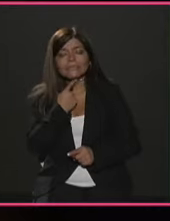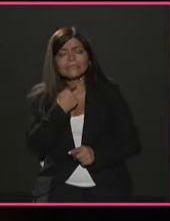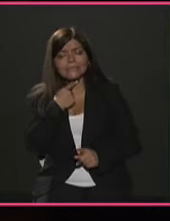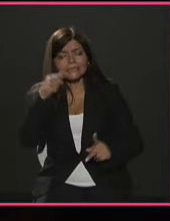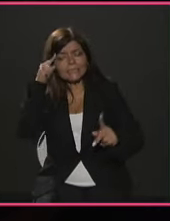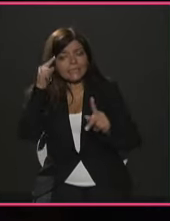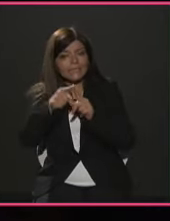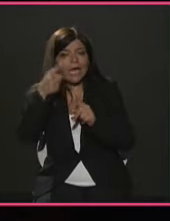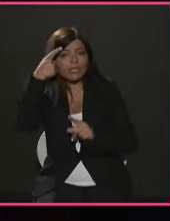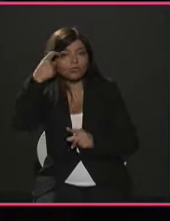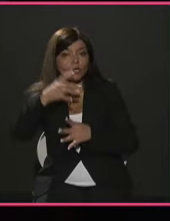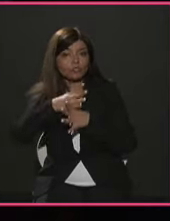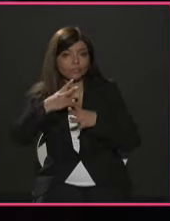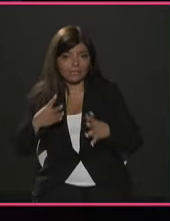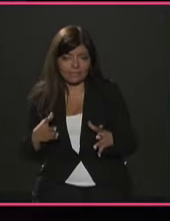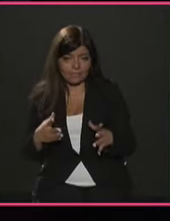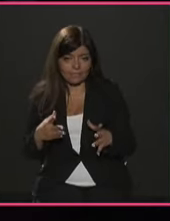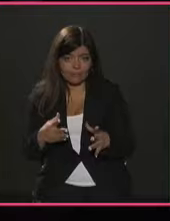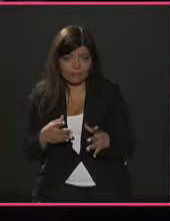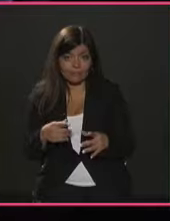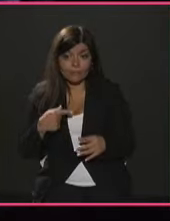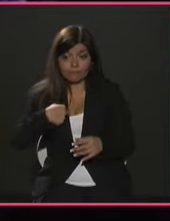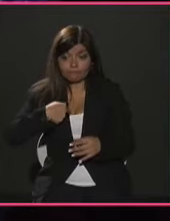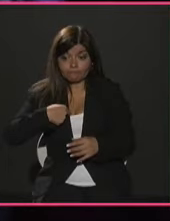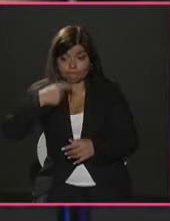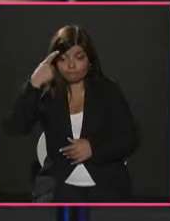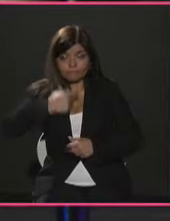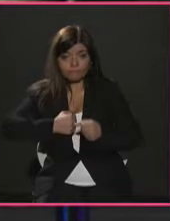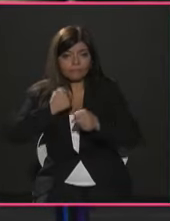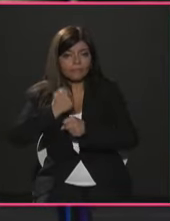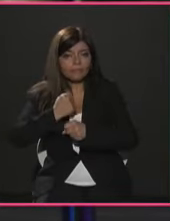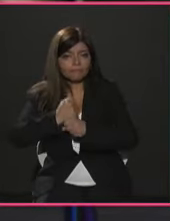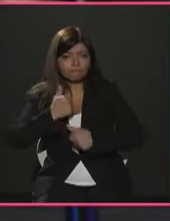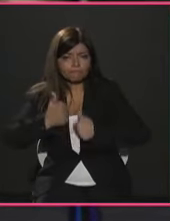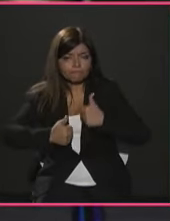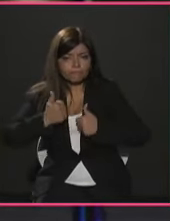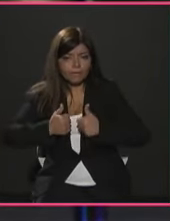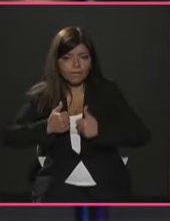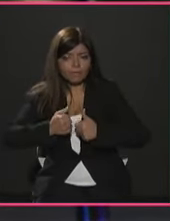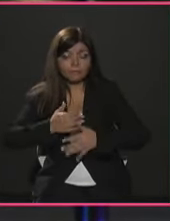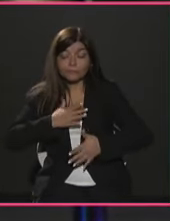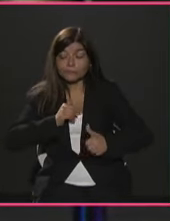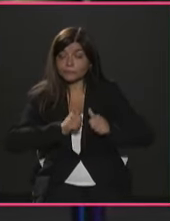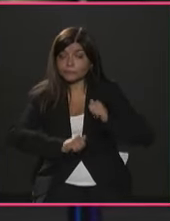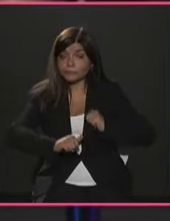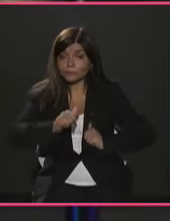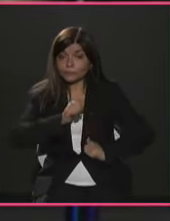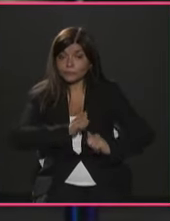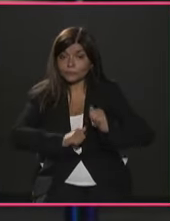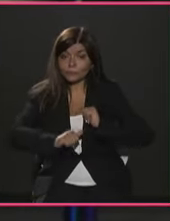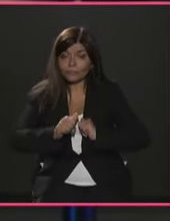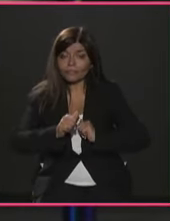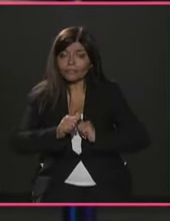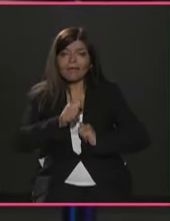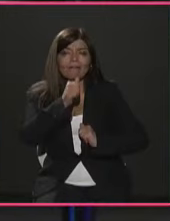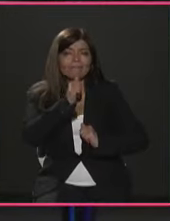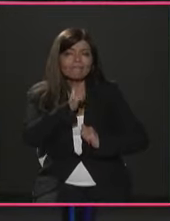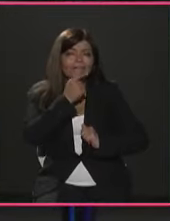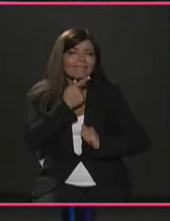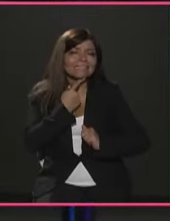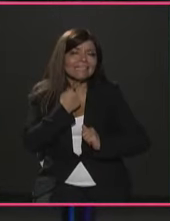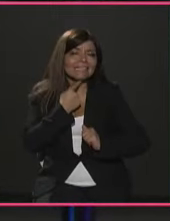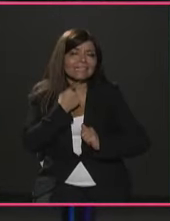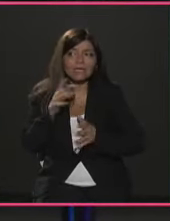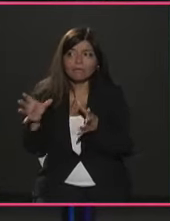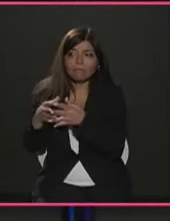metas y sueños uno como urbanista sufre muchas veces la falta de interés de la